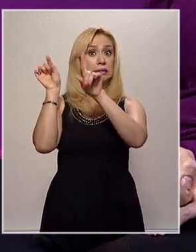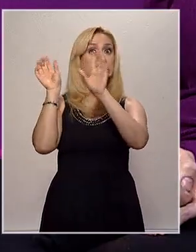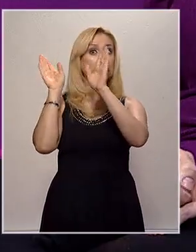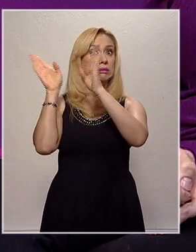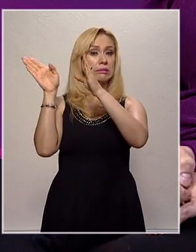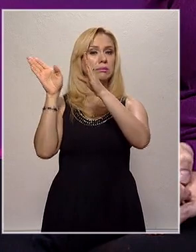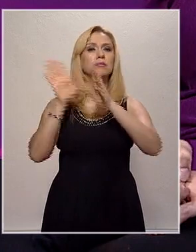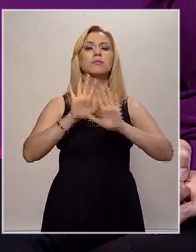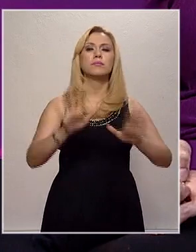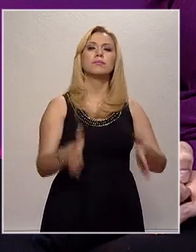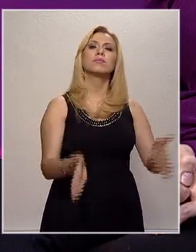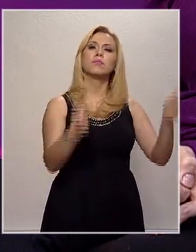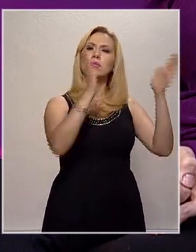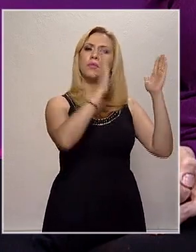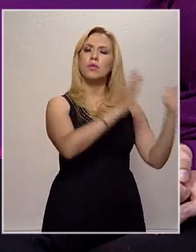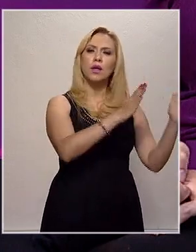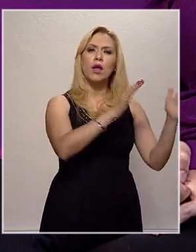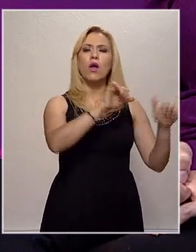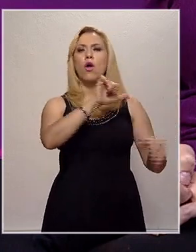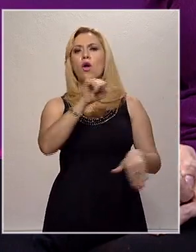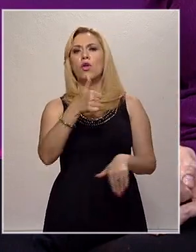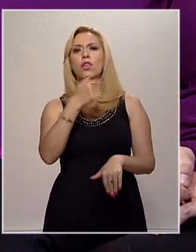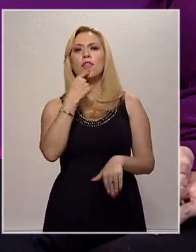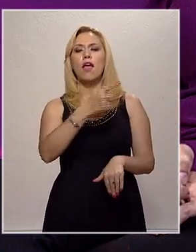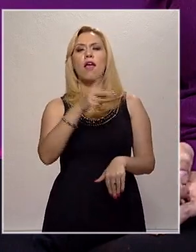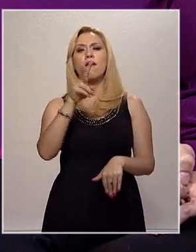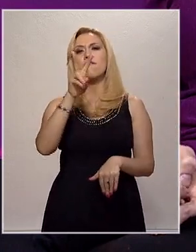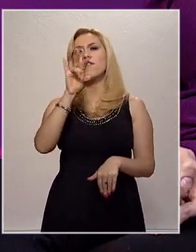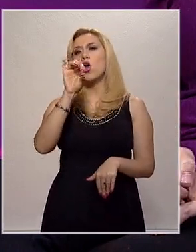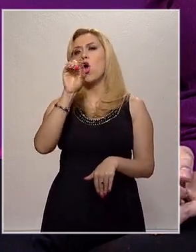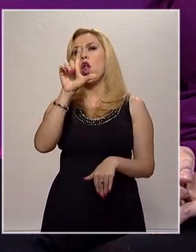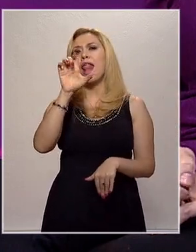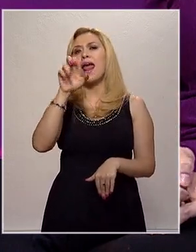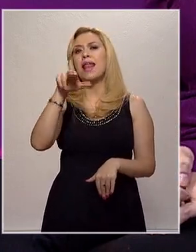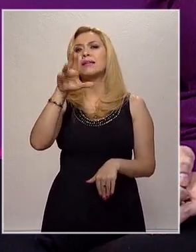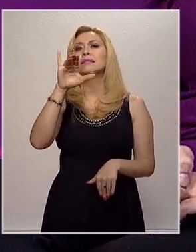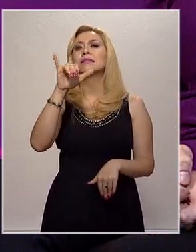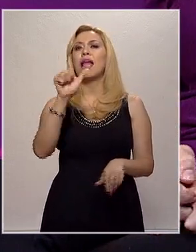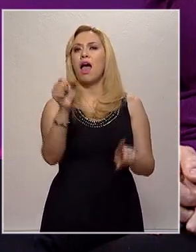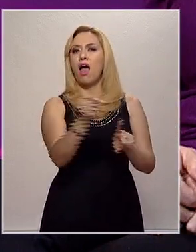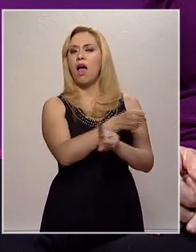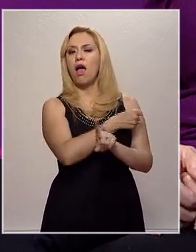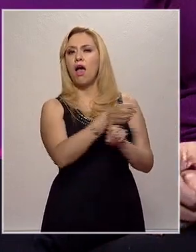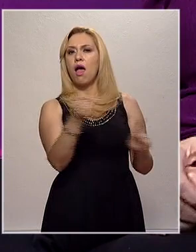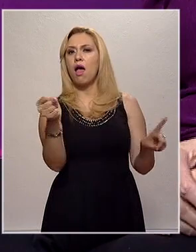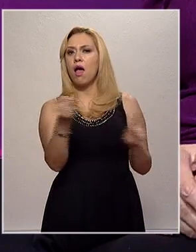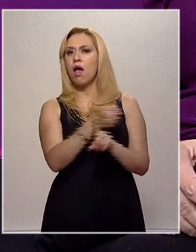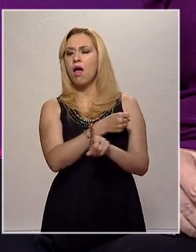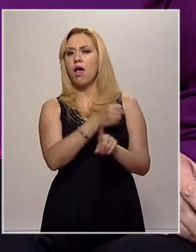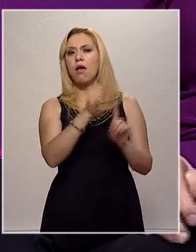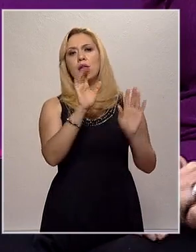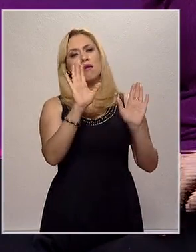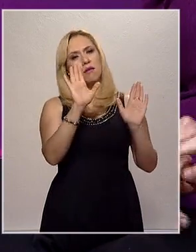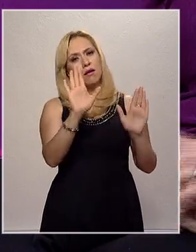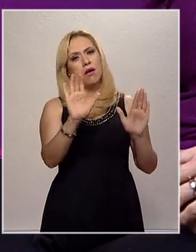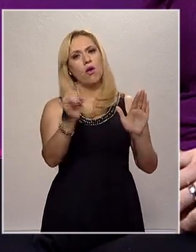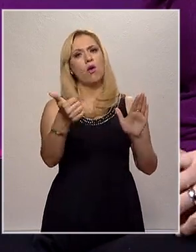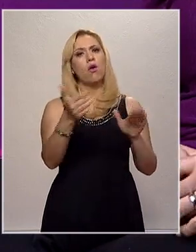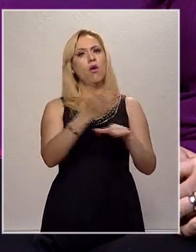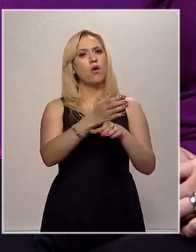cambio, la corriente que pugna por llamarle violencia contra las mujeres es una corriente fuera del campo